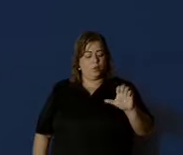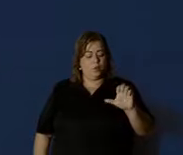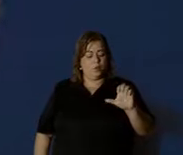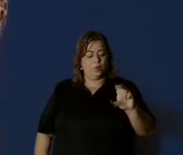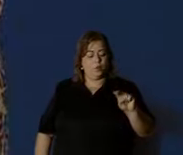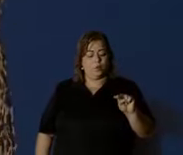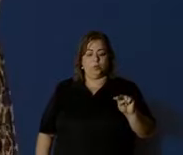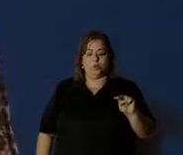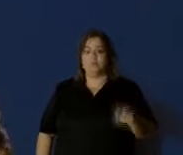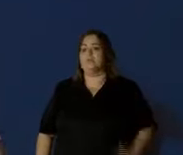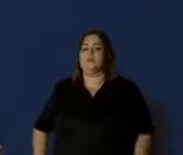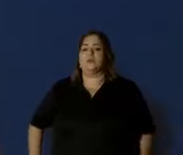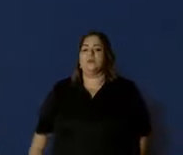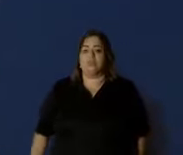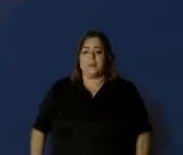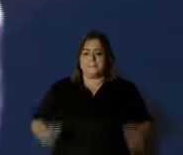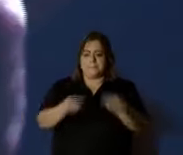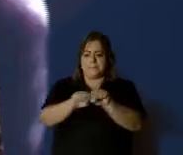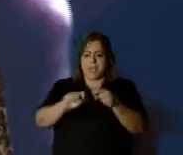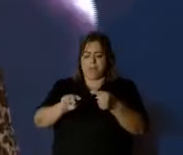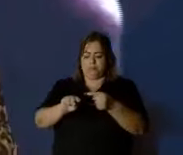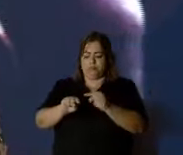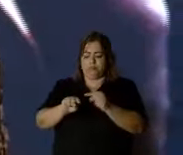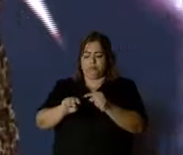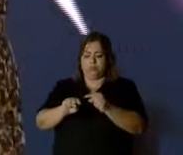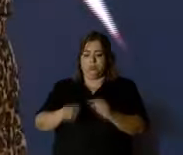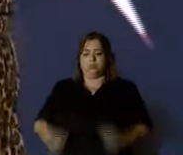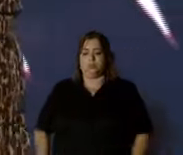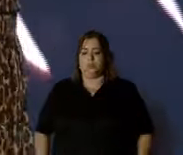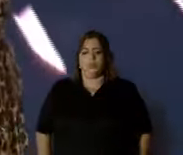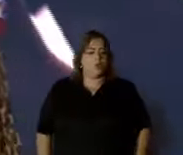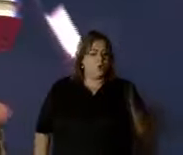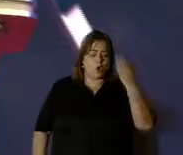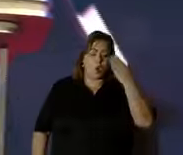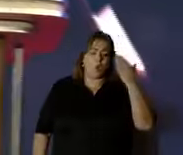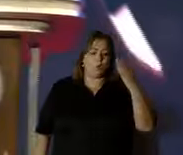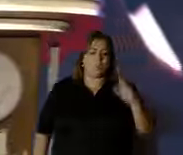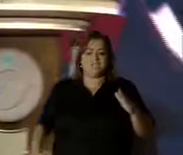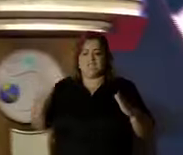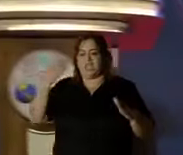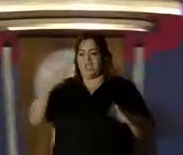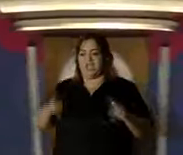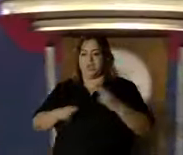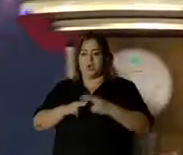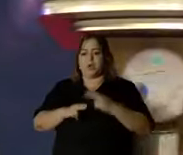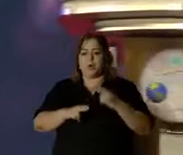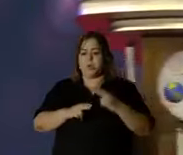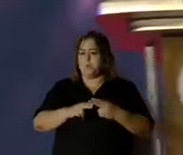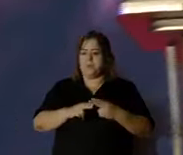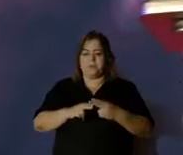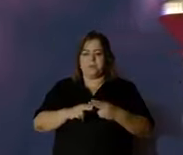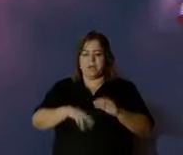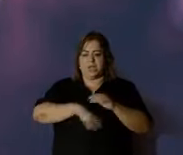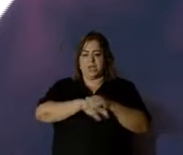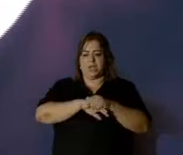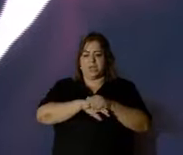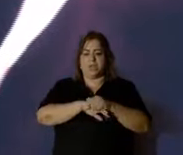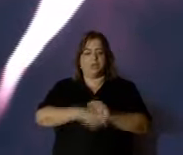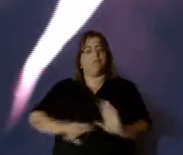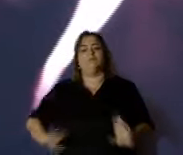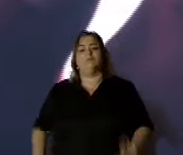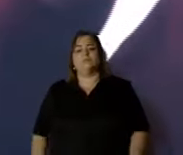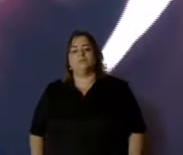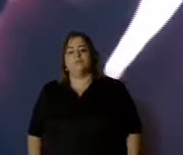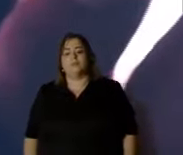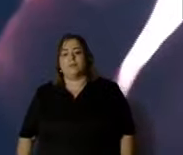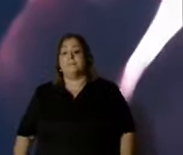Mira para allá, la gente ahora le da eso también. No, no, eso yo no sé cómo se llama en inglés, pero es algo de espuela. ¿Ah?